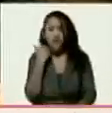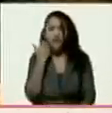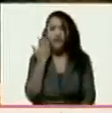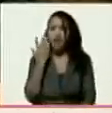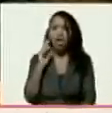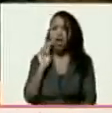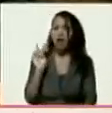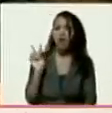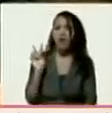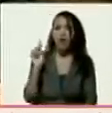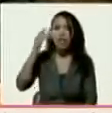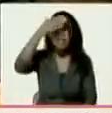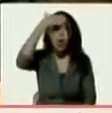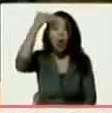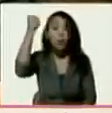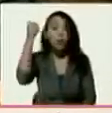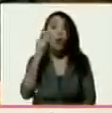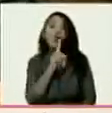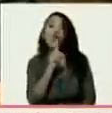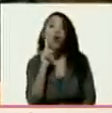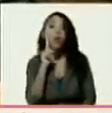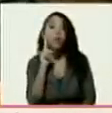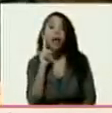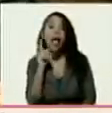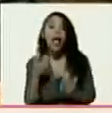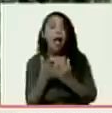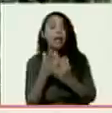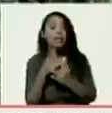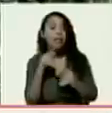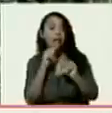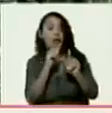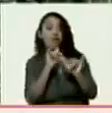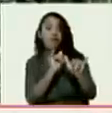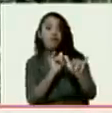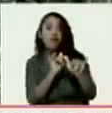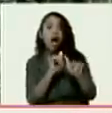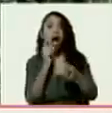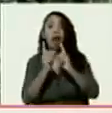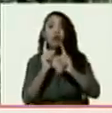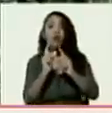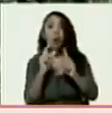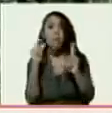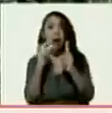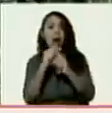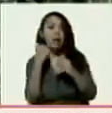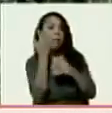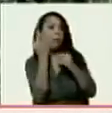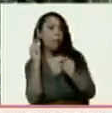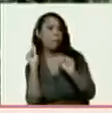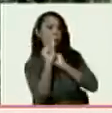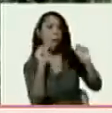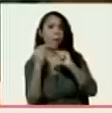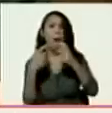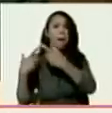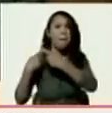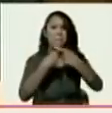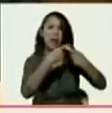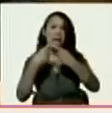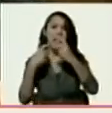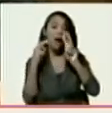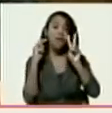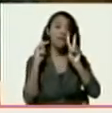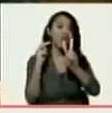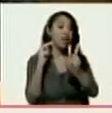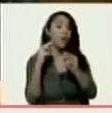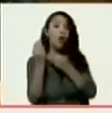Ya se les olvidó el nombre entre ellos, sino que se insultan, se pelean. Veíamos a un diputado de la